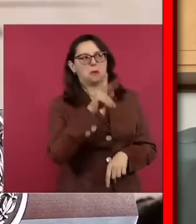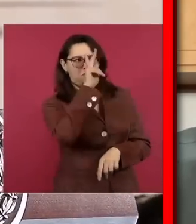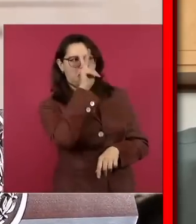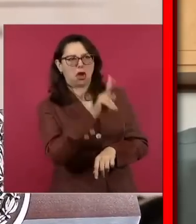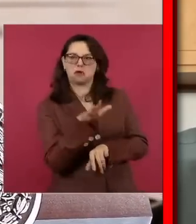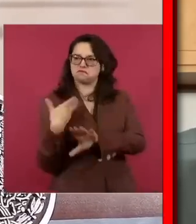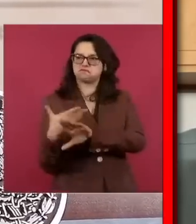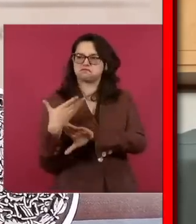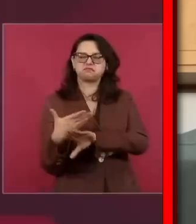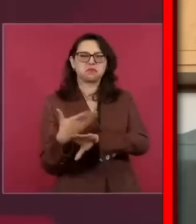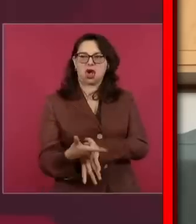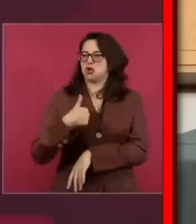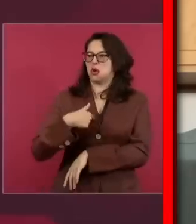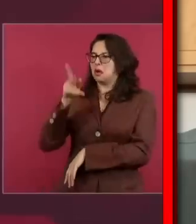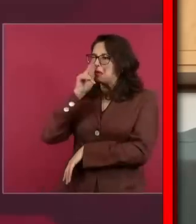quién